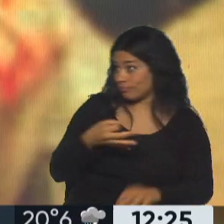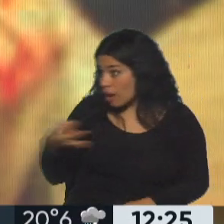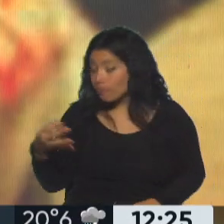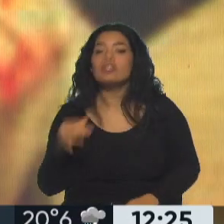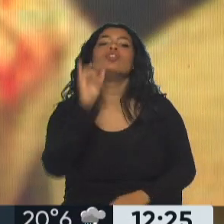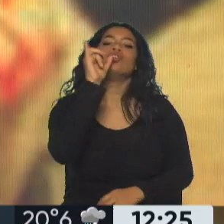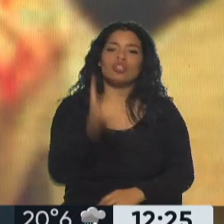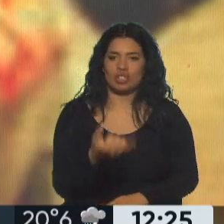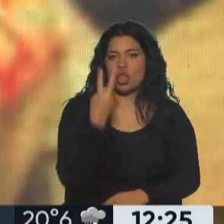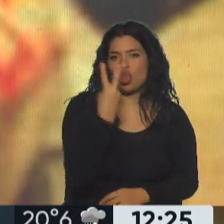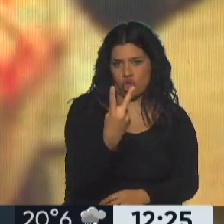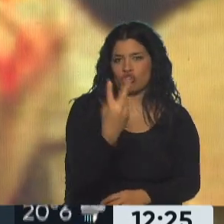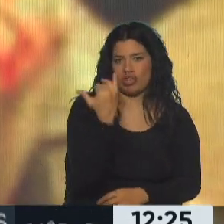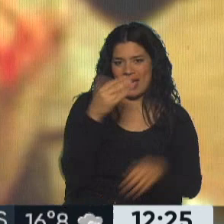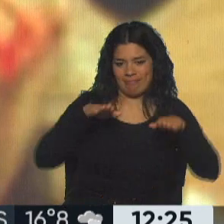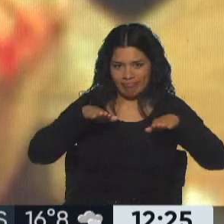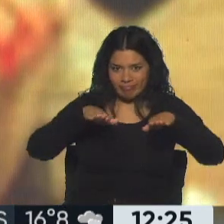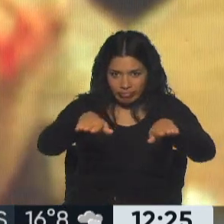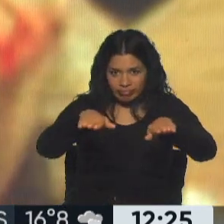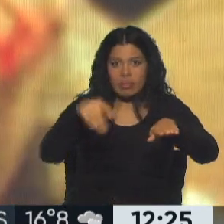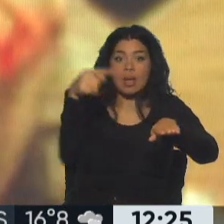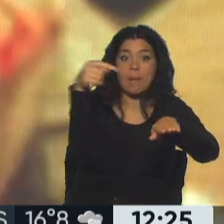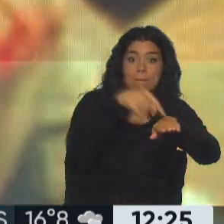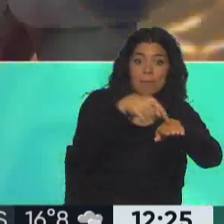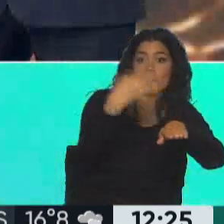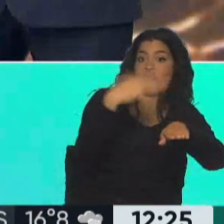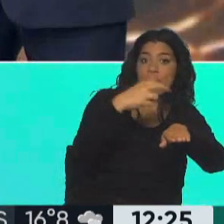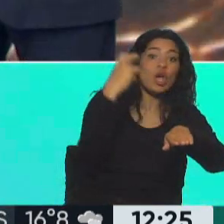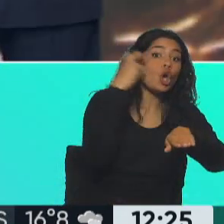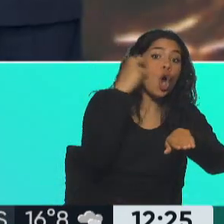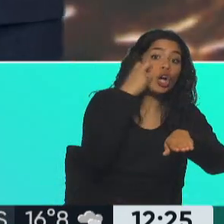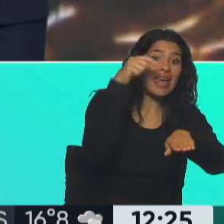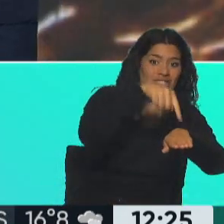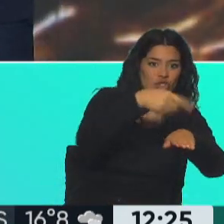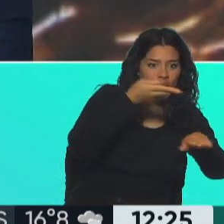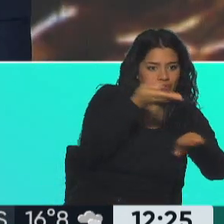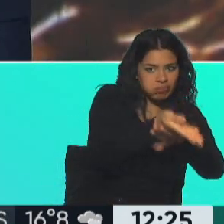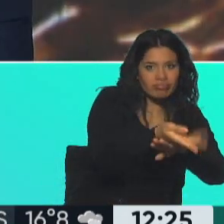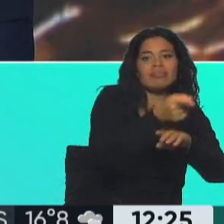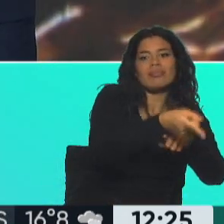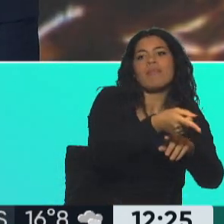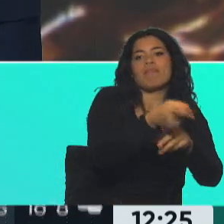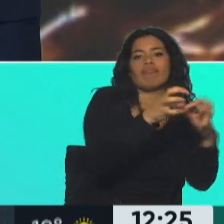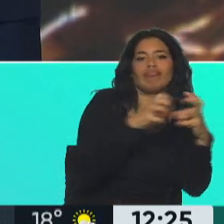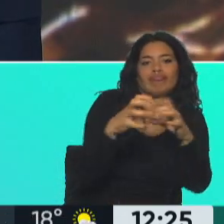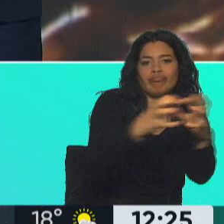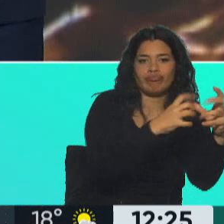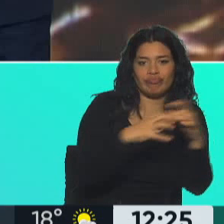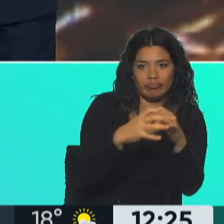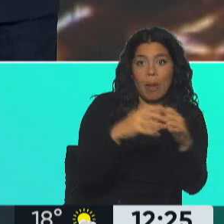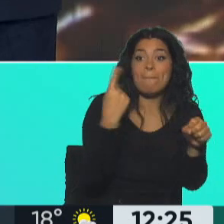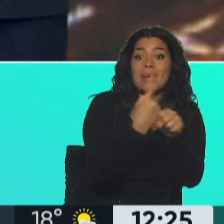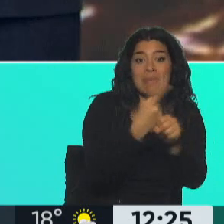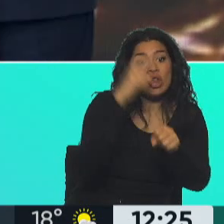Bien. Exactamente, Pablo. Uno que tiene que pasar por el Congreso, Sí. necesariamente para ponerse en práctica, que es la eliminación a partir del 1 de